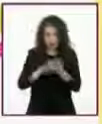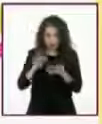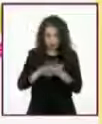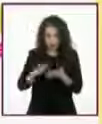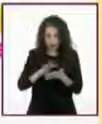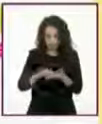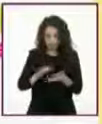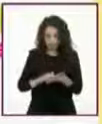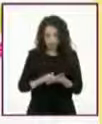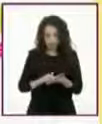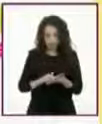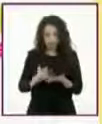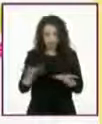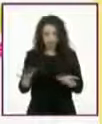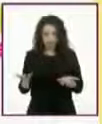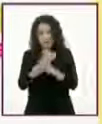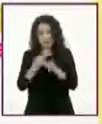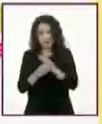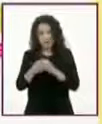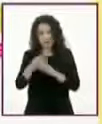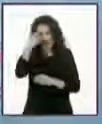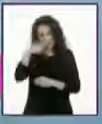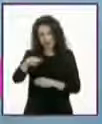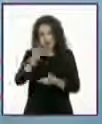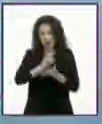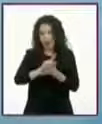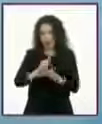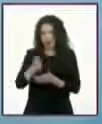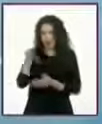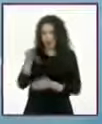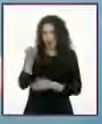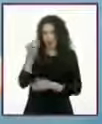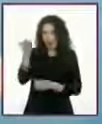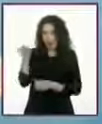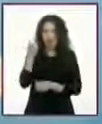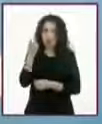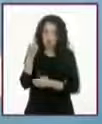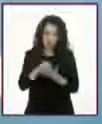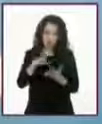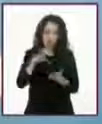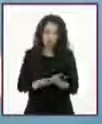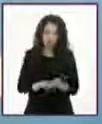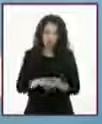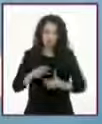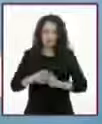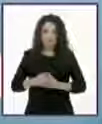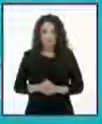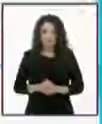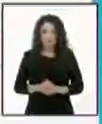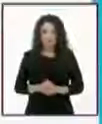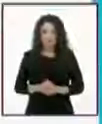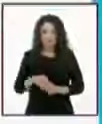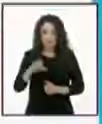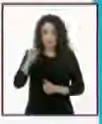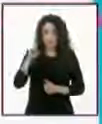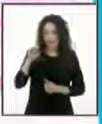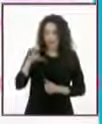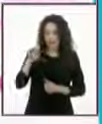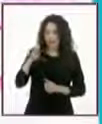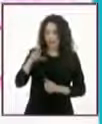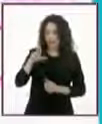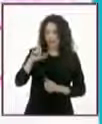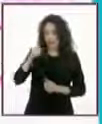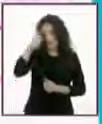el material de aseo solicitado. Secuencia. Cuando se organizan las ideas en orden lógico.